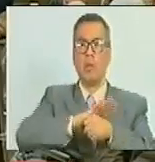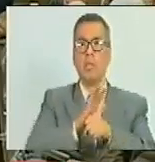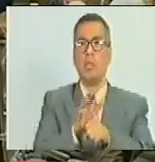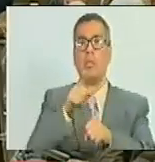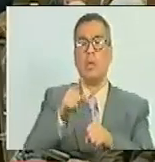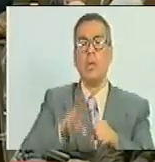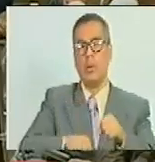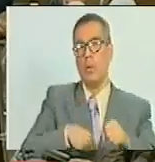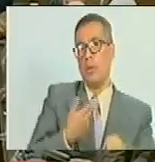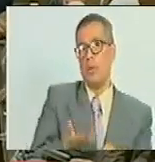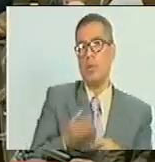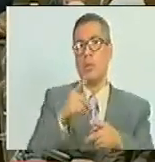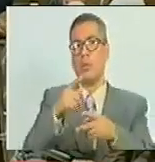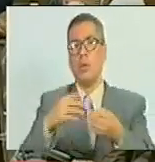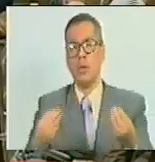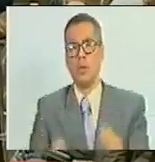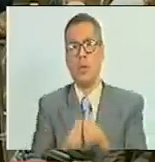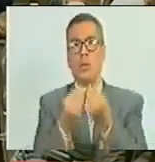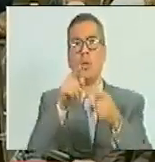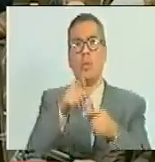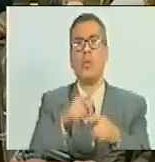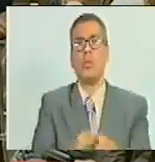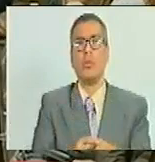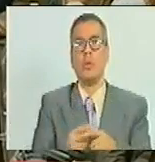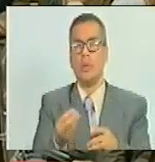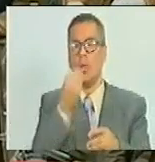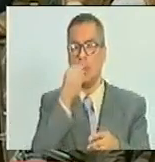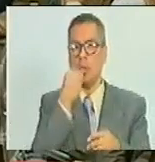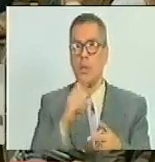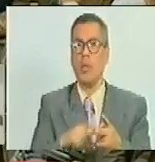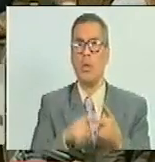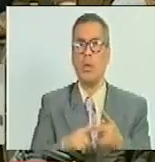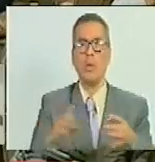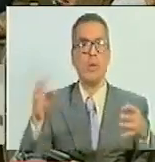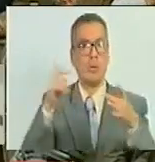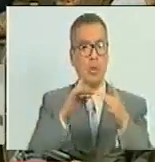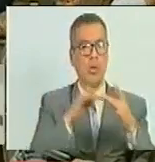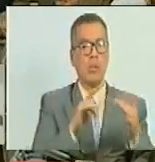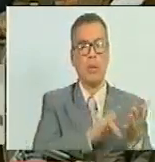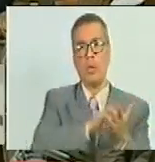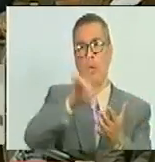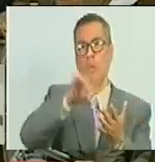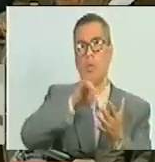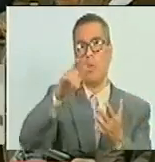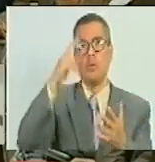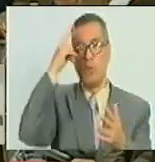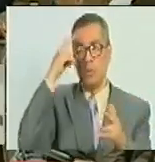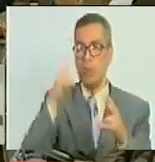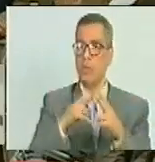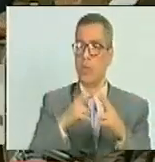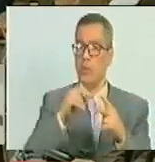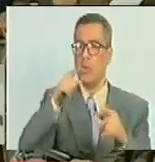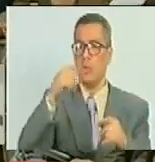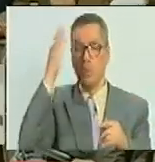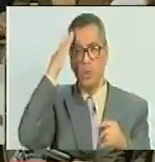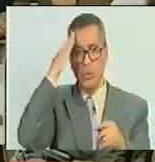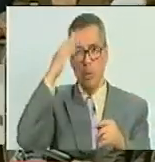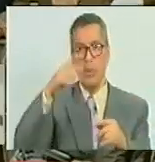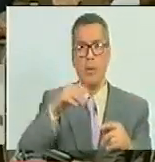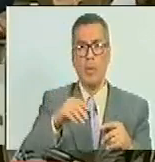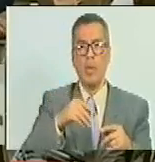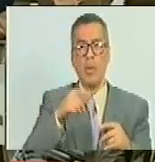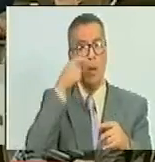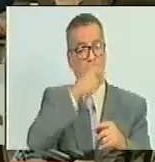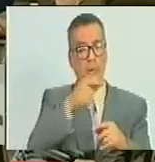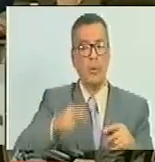la posibilidad de acompañarnos en el abastecimiento de alimentos, con la conectividad aérea, es un reconocimiento que hay que hacer al pueblo turco y